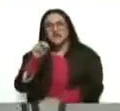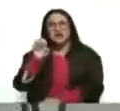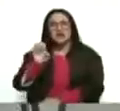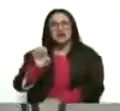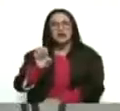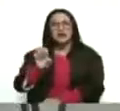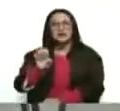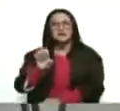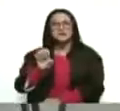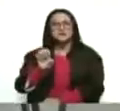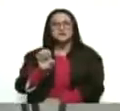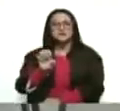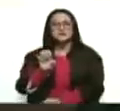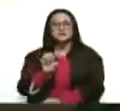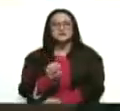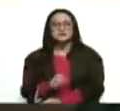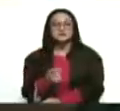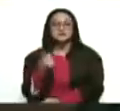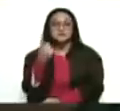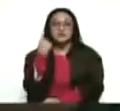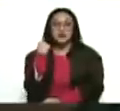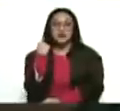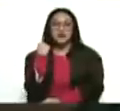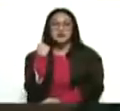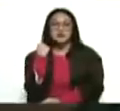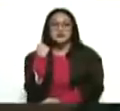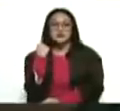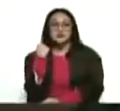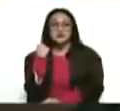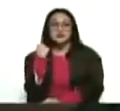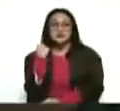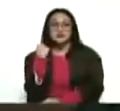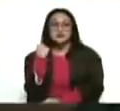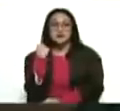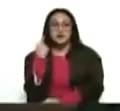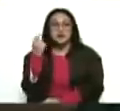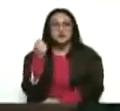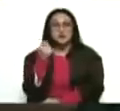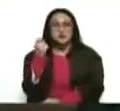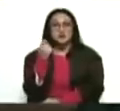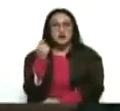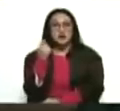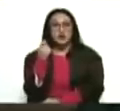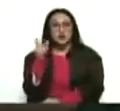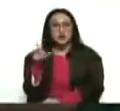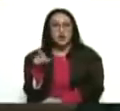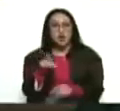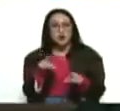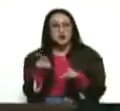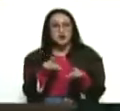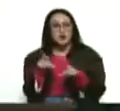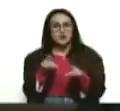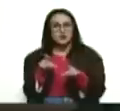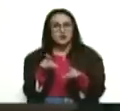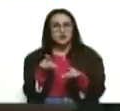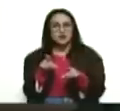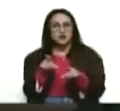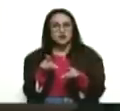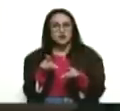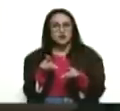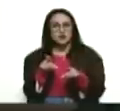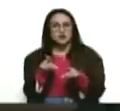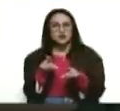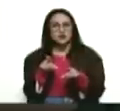Sí, CNE, ya ayer el diputado Alessandrelo, coordinador